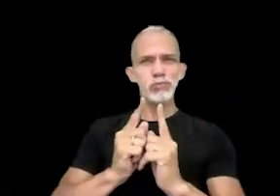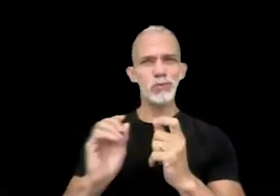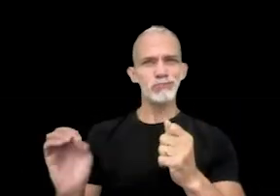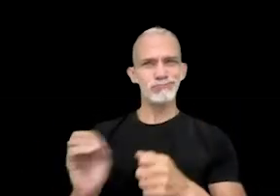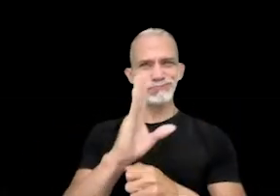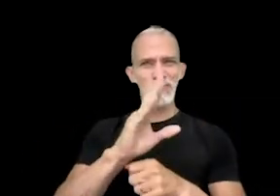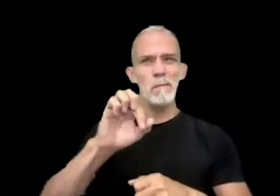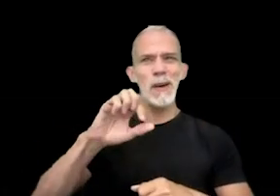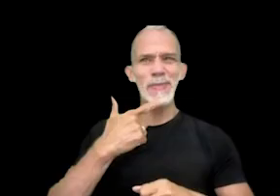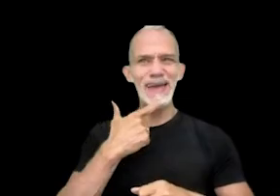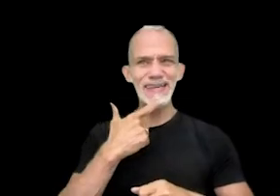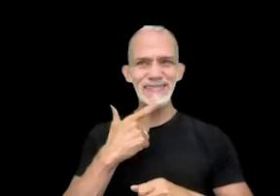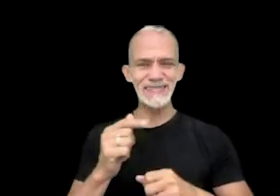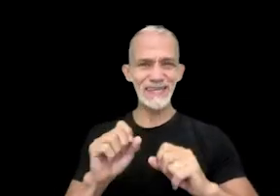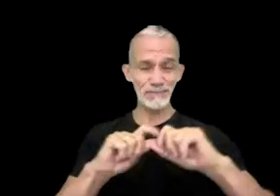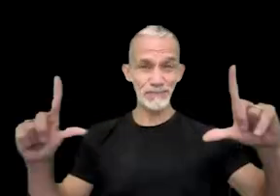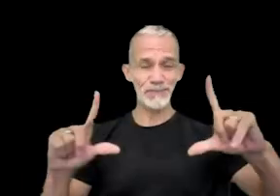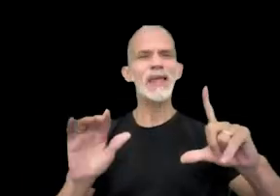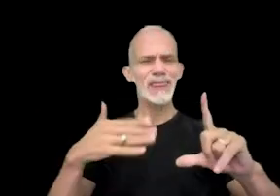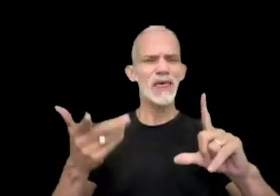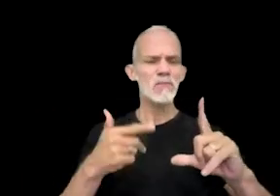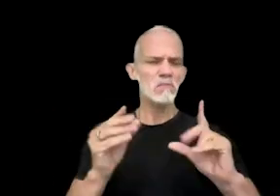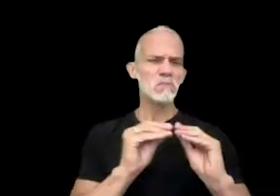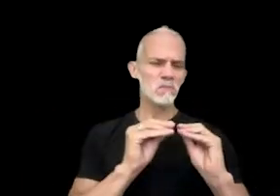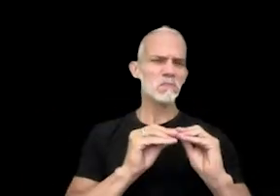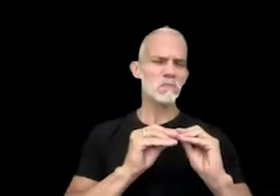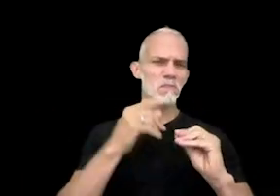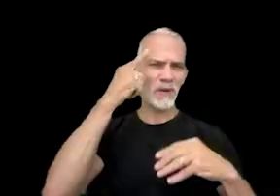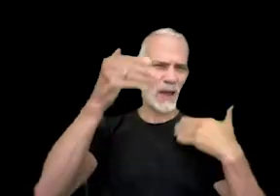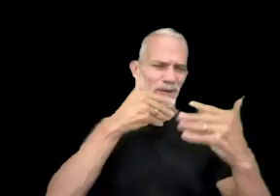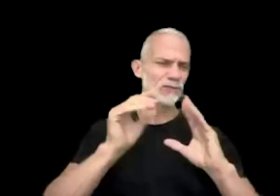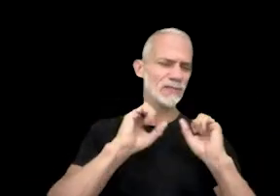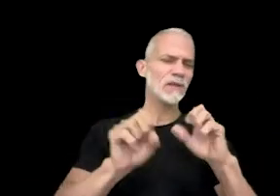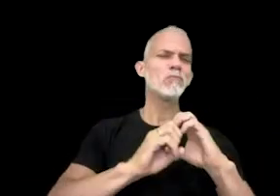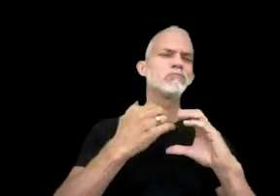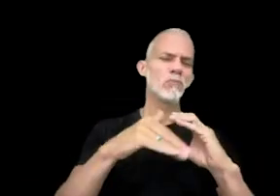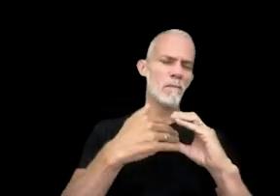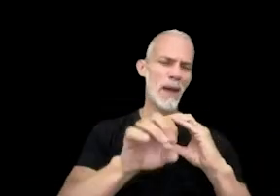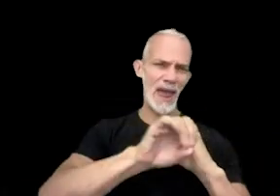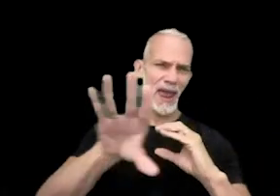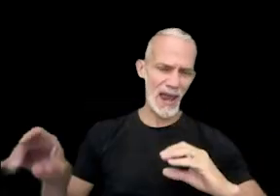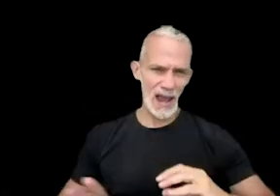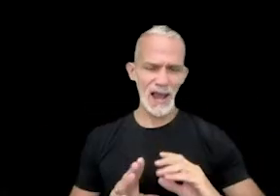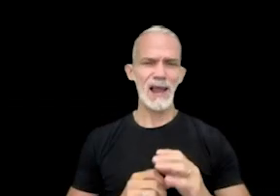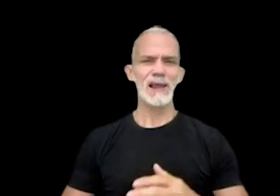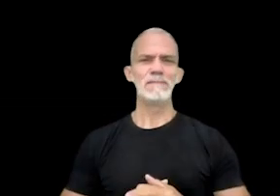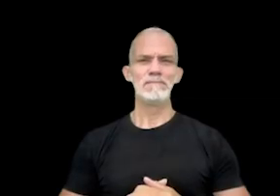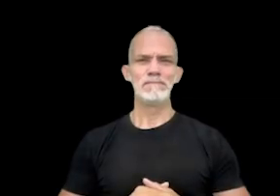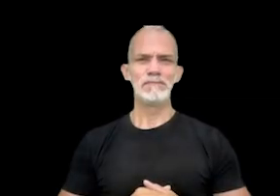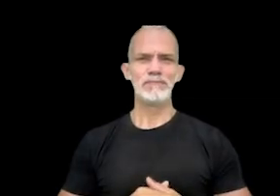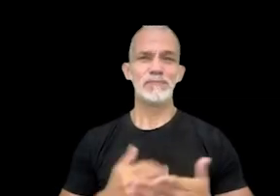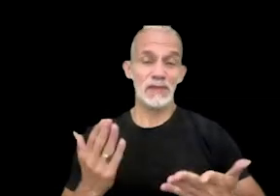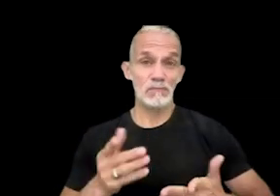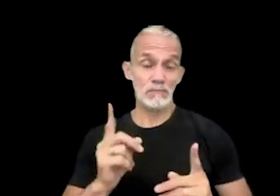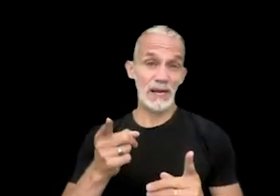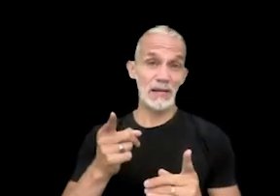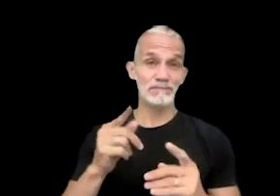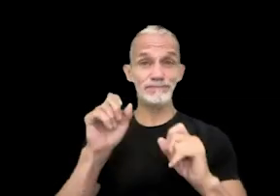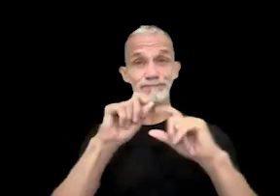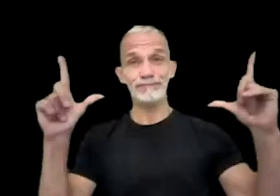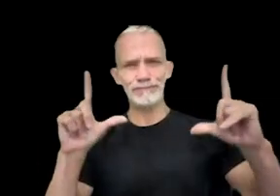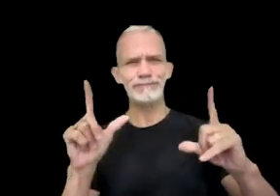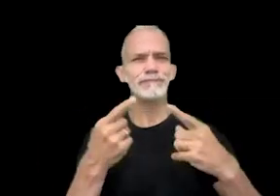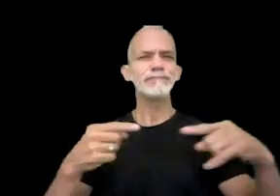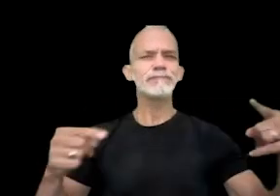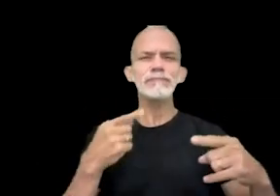PowerPoint que luego los colegas de capacitación se los van a estar remitiendo para